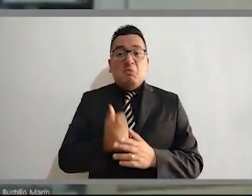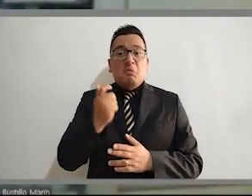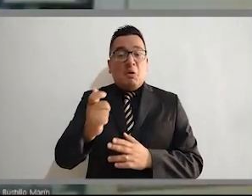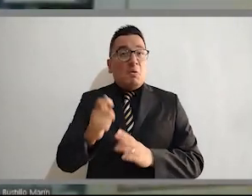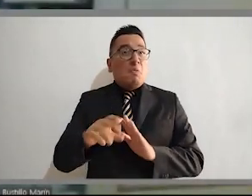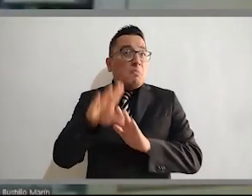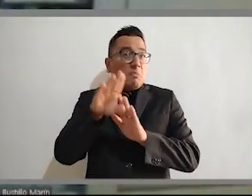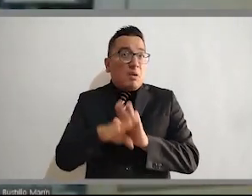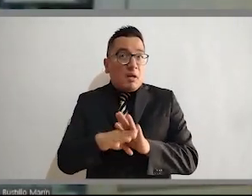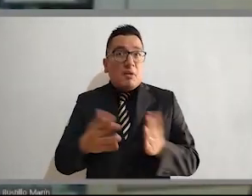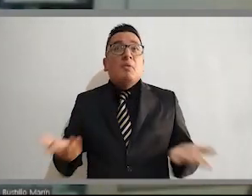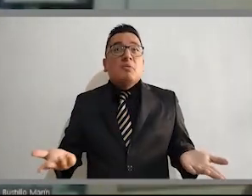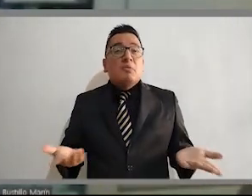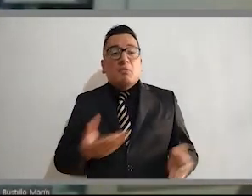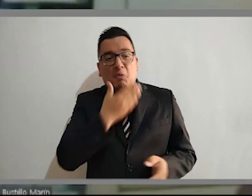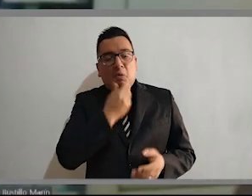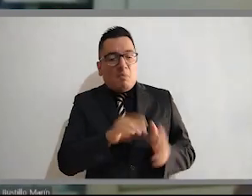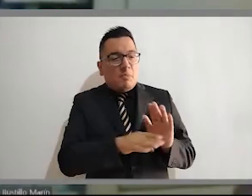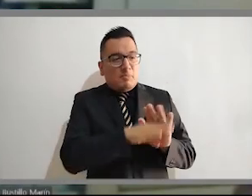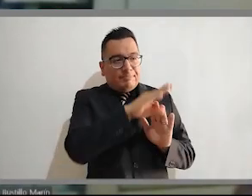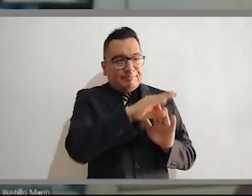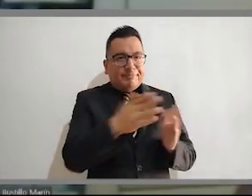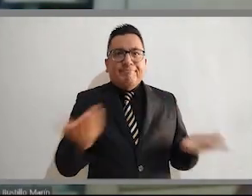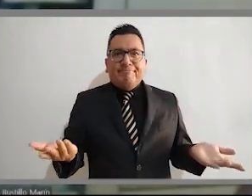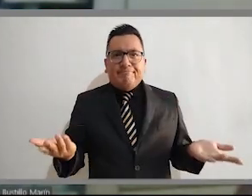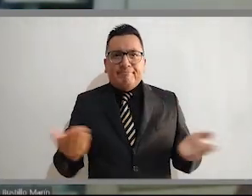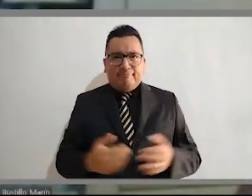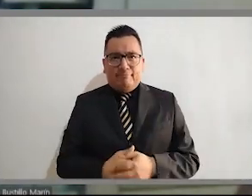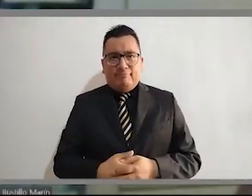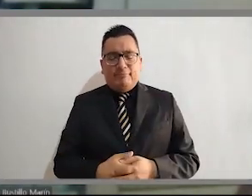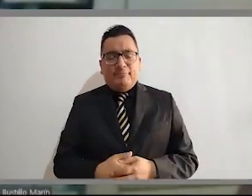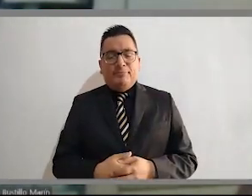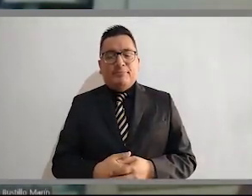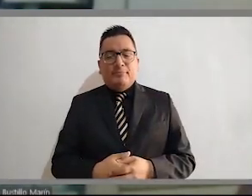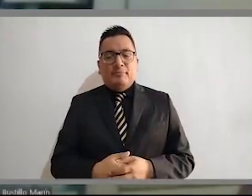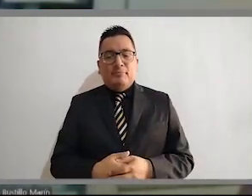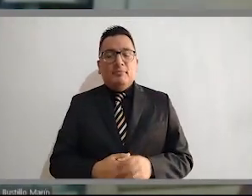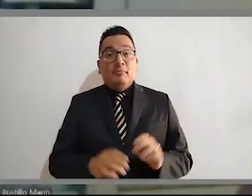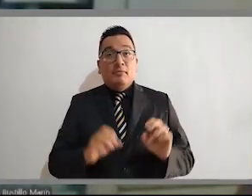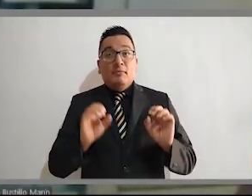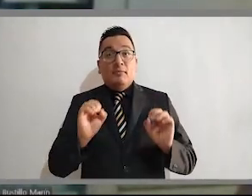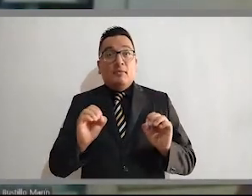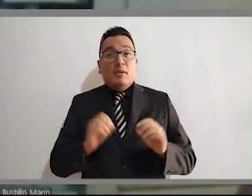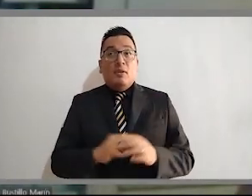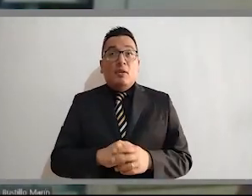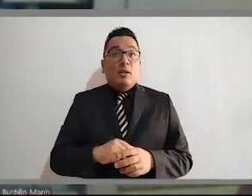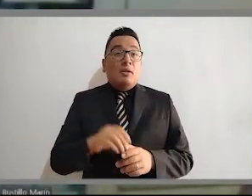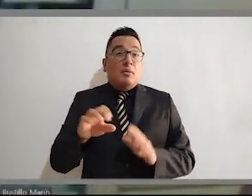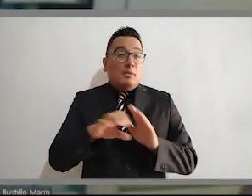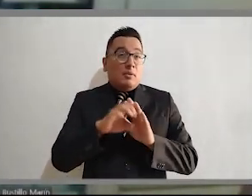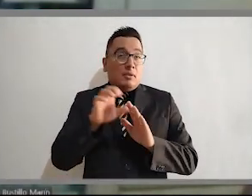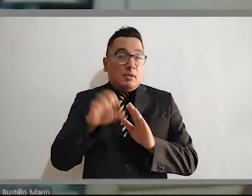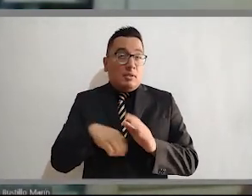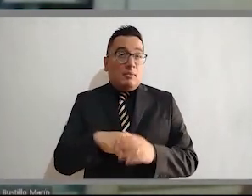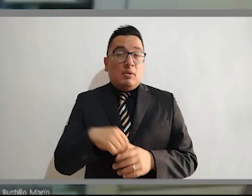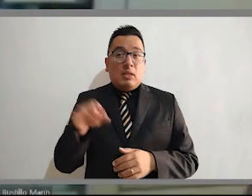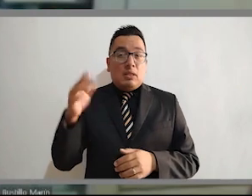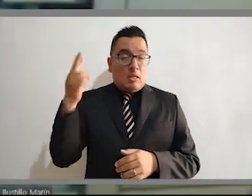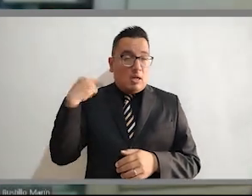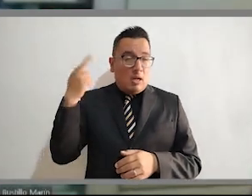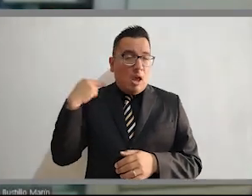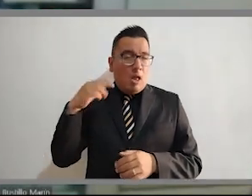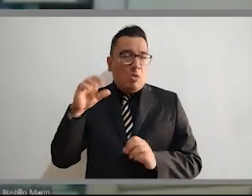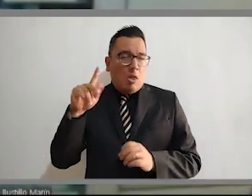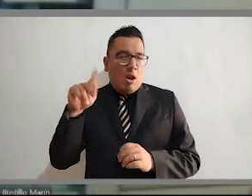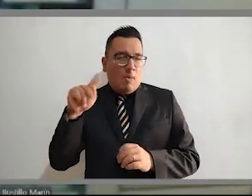dicho. 2, radio y televisión y spots. No, pues más para aquellos que van a ganar que para